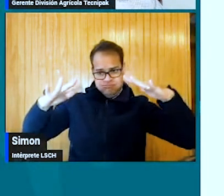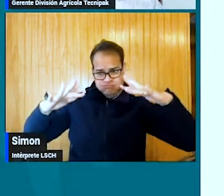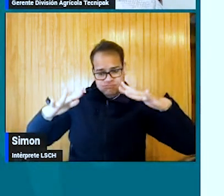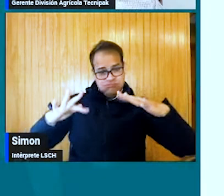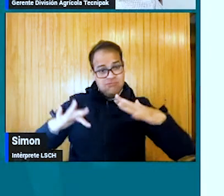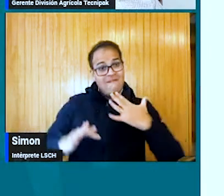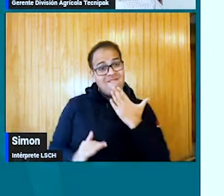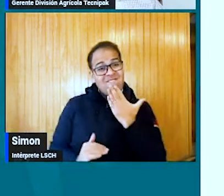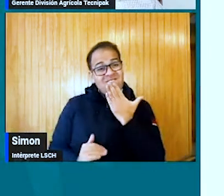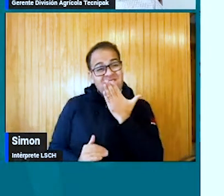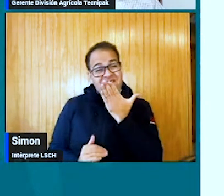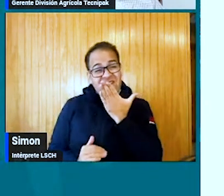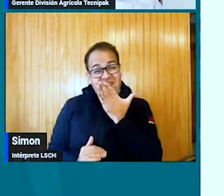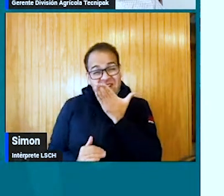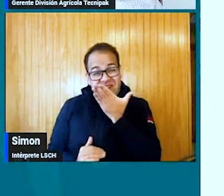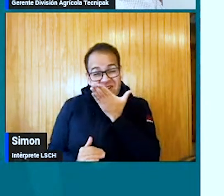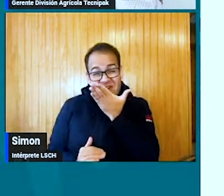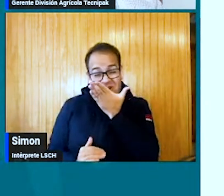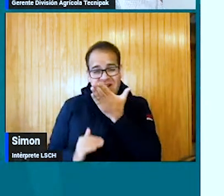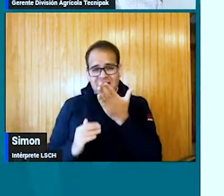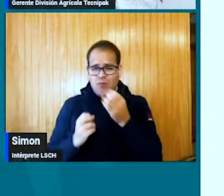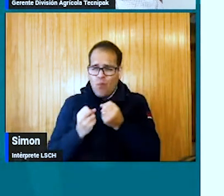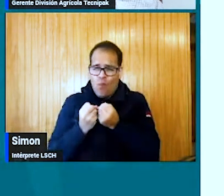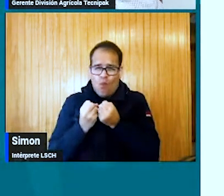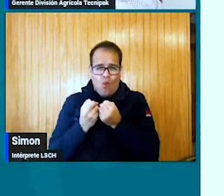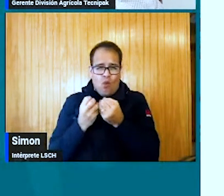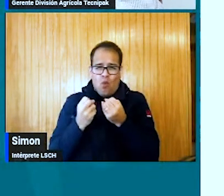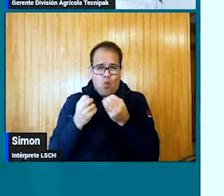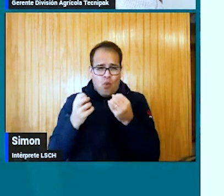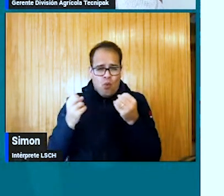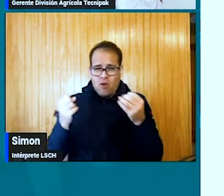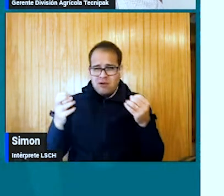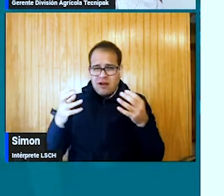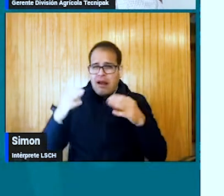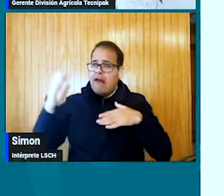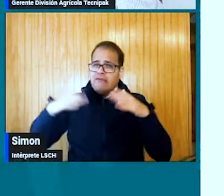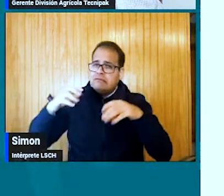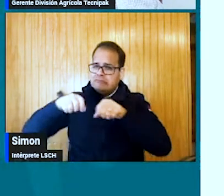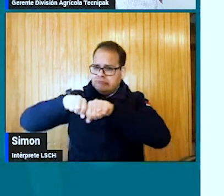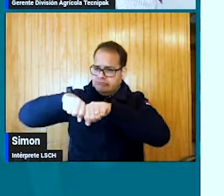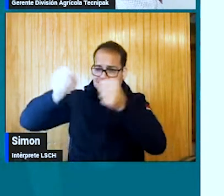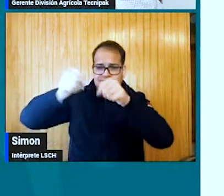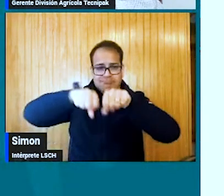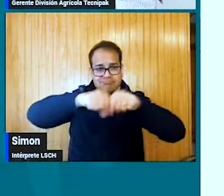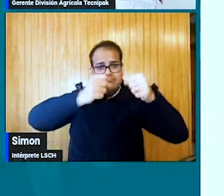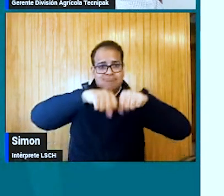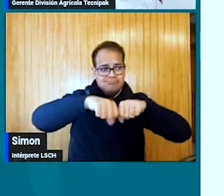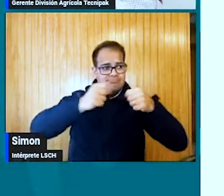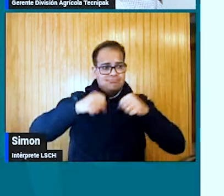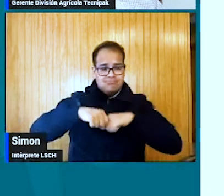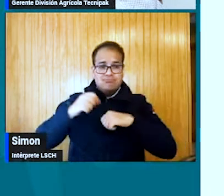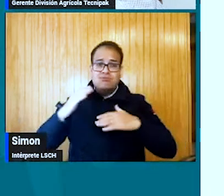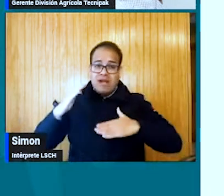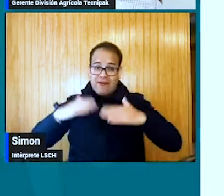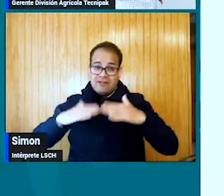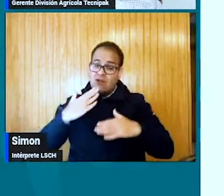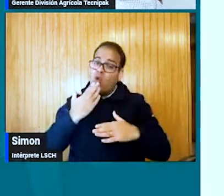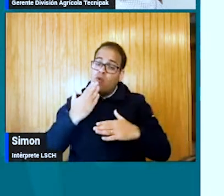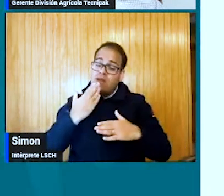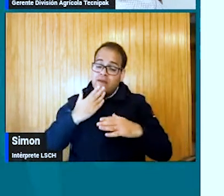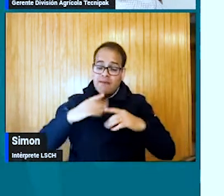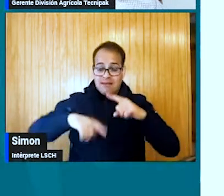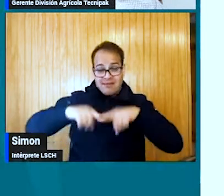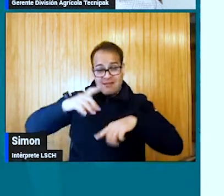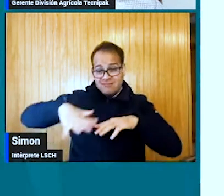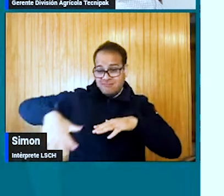que pueden haber desganches, rupturas de brazo. Y bueno, saturaciones de suelos por agua.